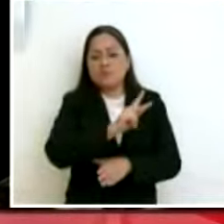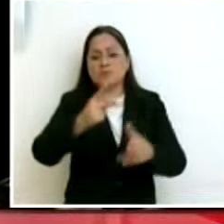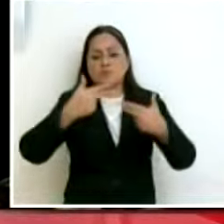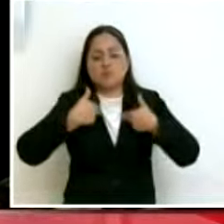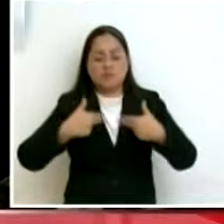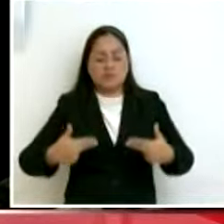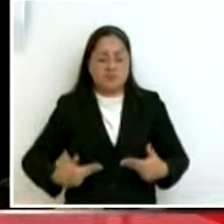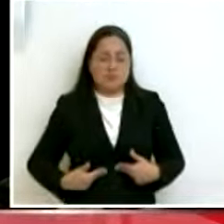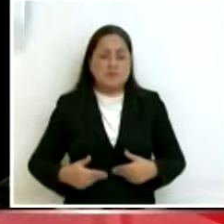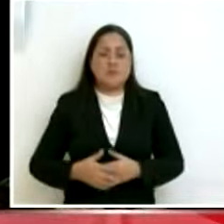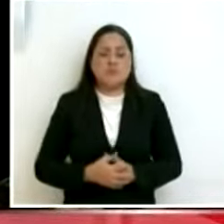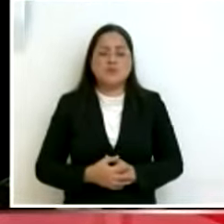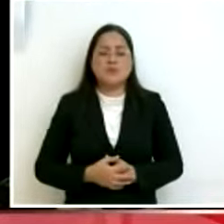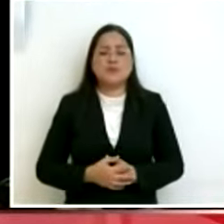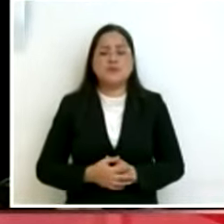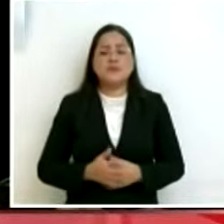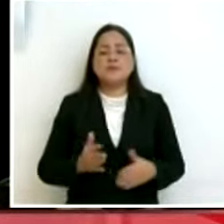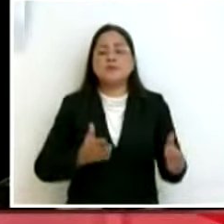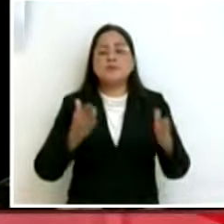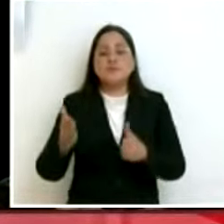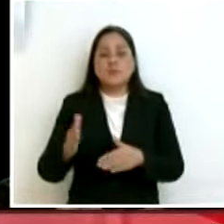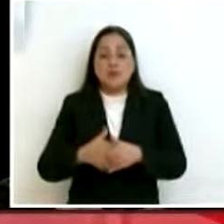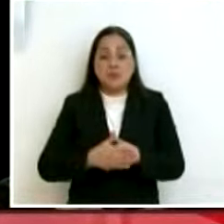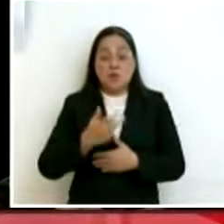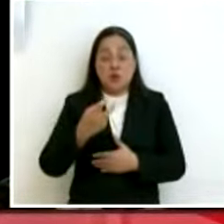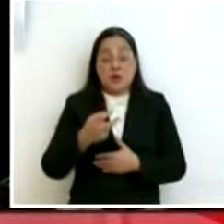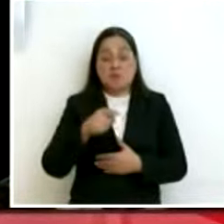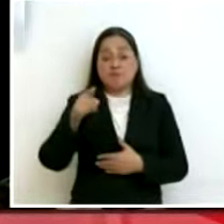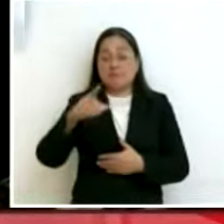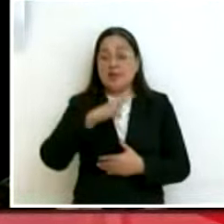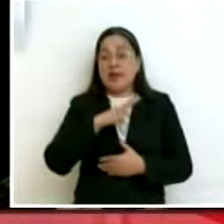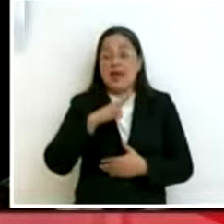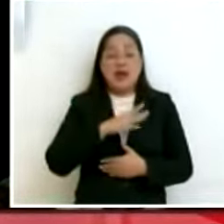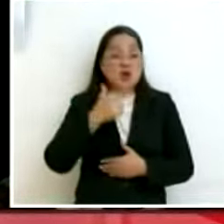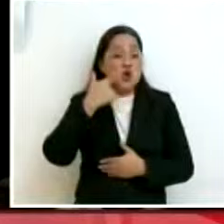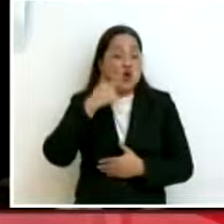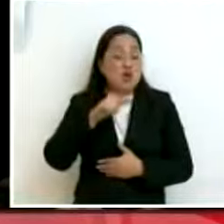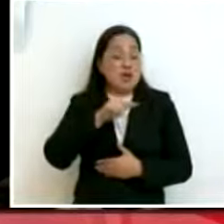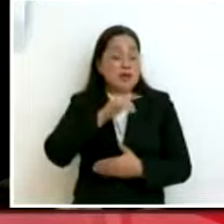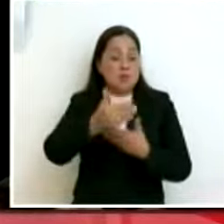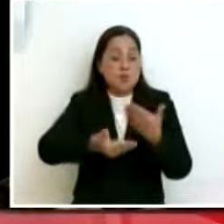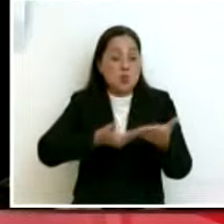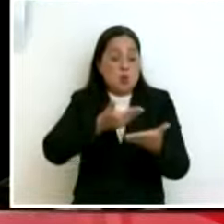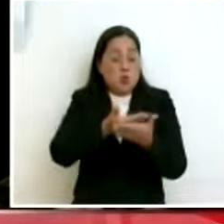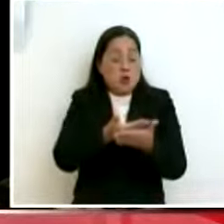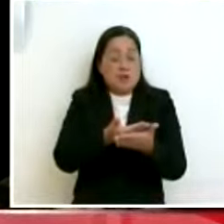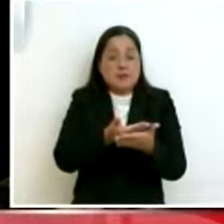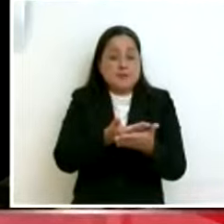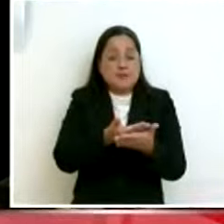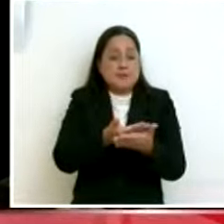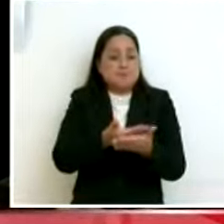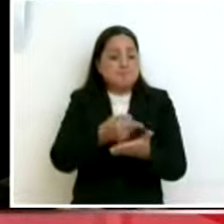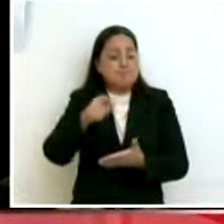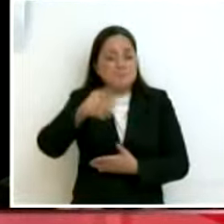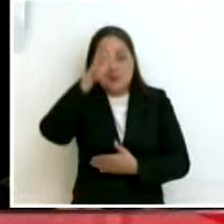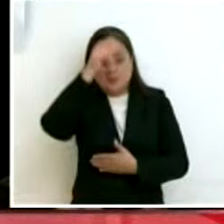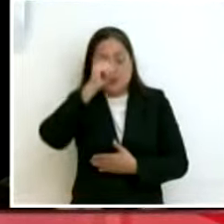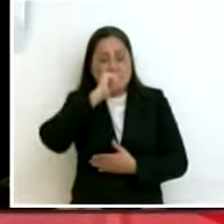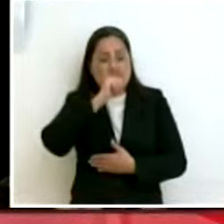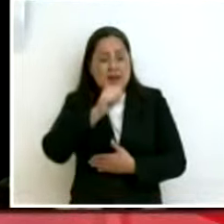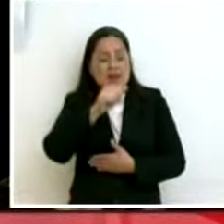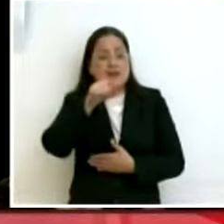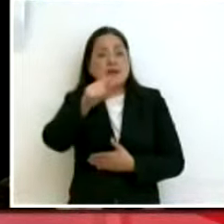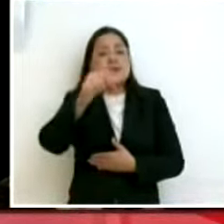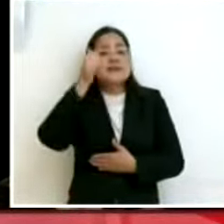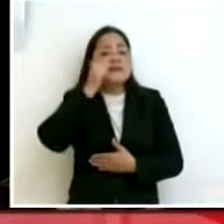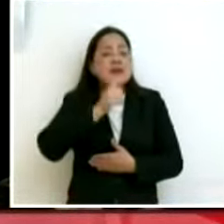sin distinción. Es por eso que quienes se oponen a esta reforma que hoy tenemos enfrente lo hacen bajo el